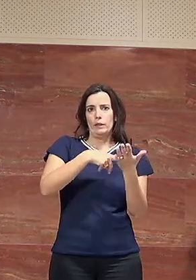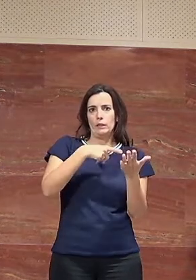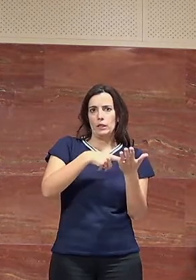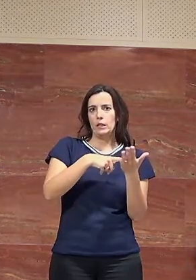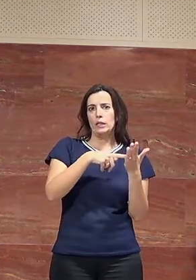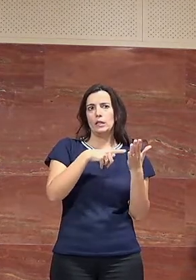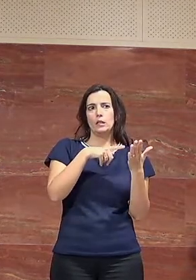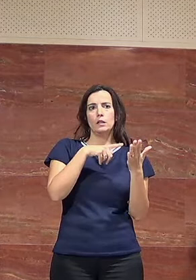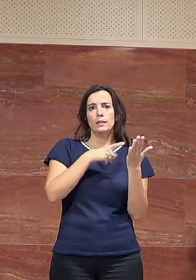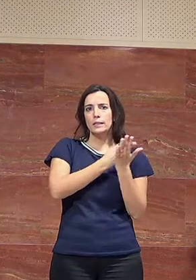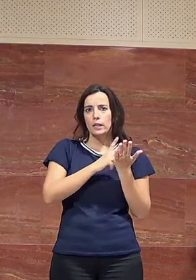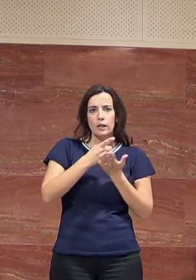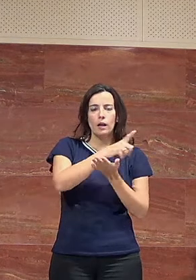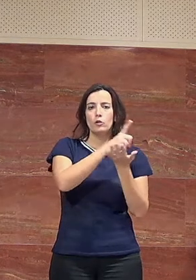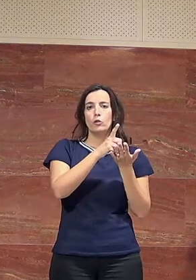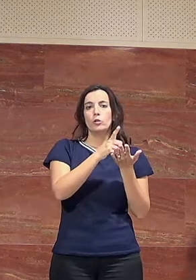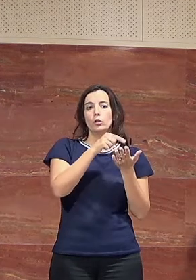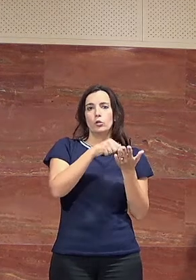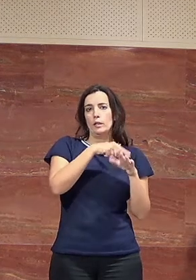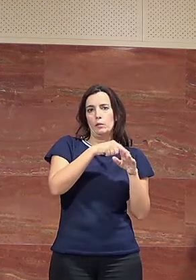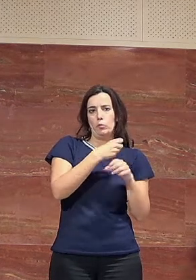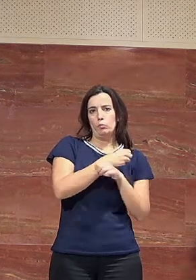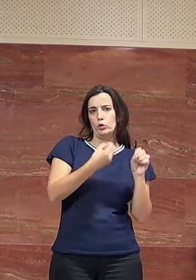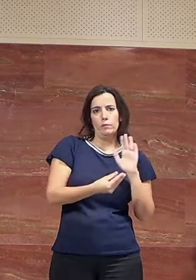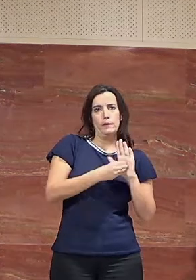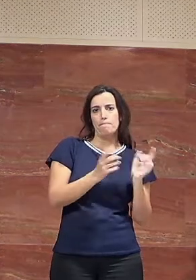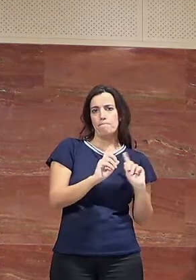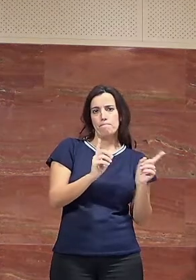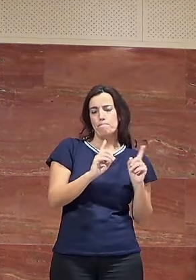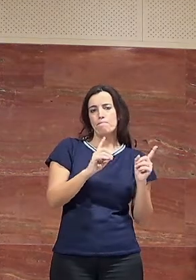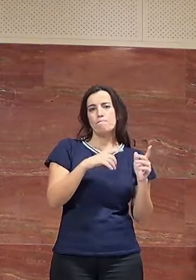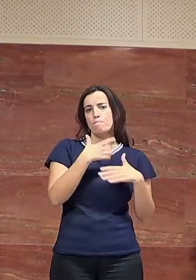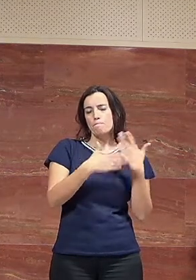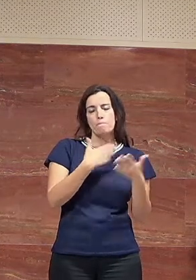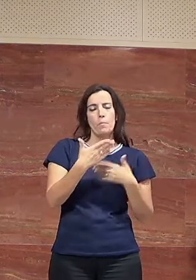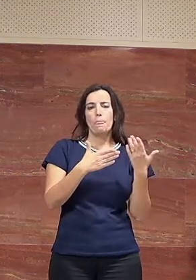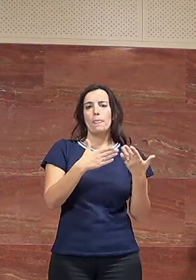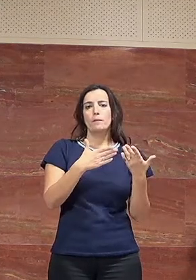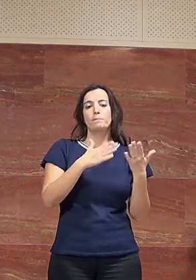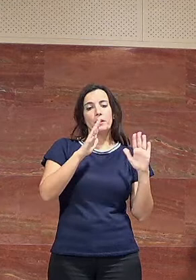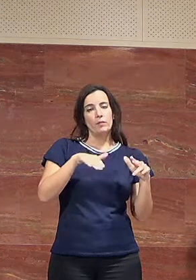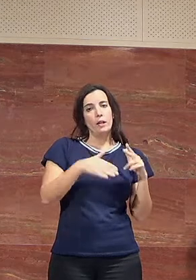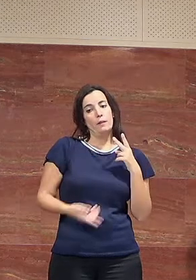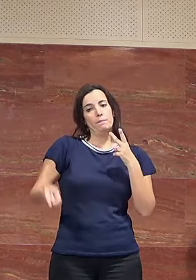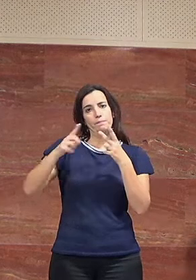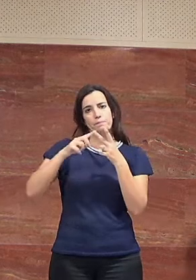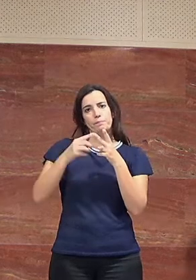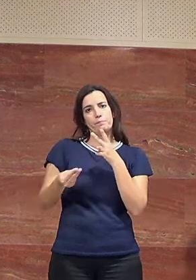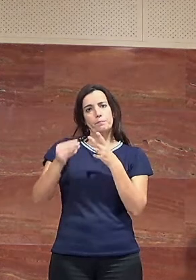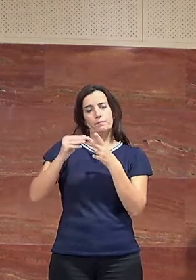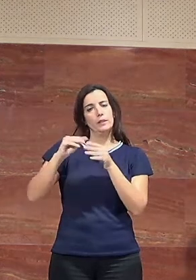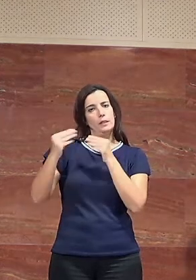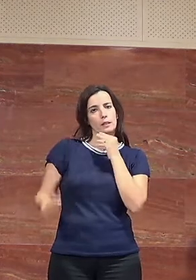itinerarios, y en este segundo documento, con más tiempo y dedicación, hemos podido abordar